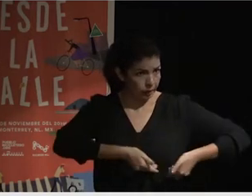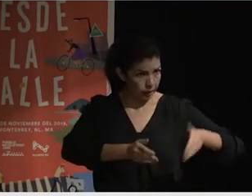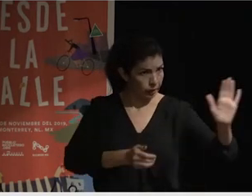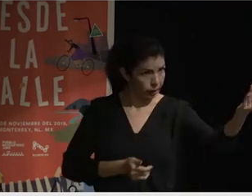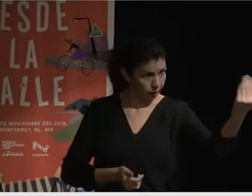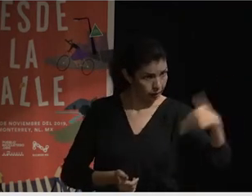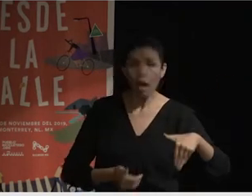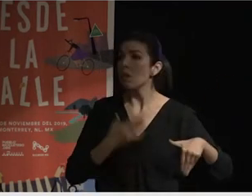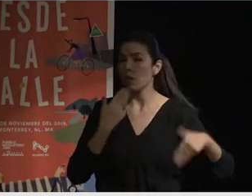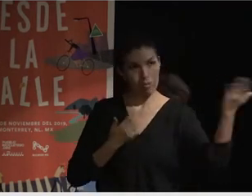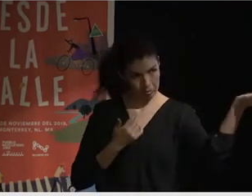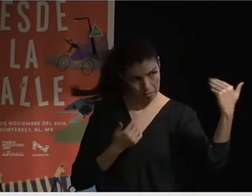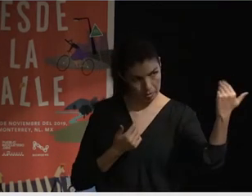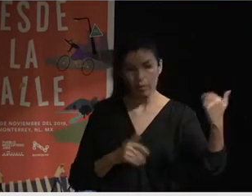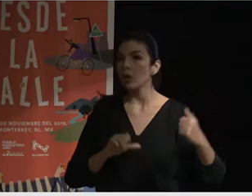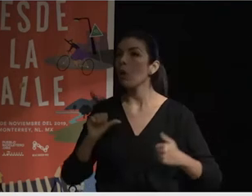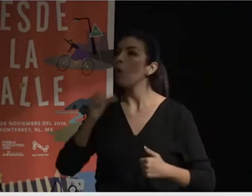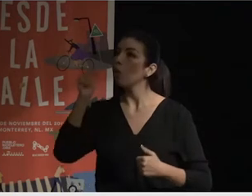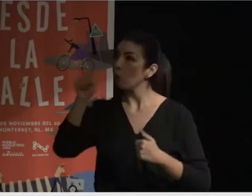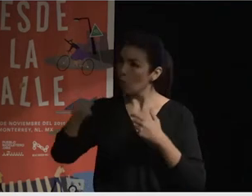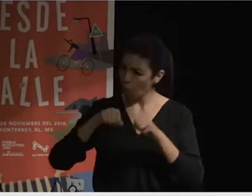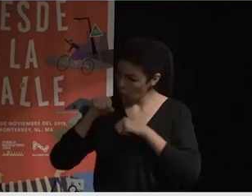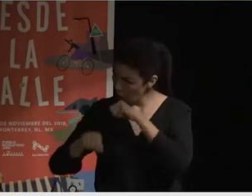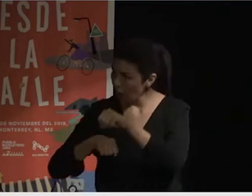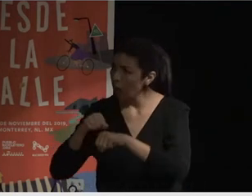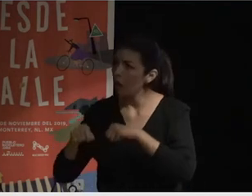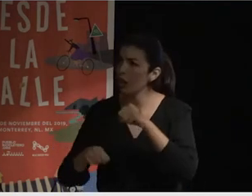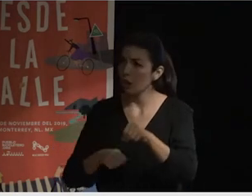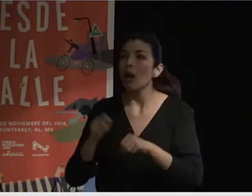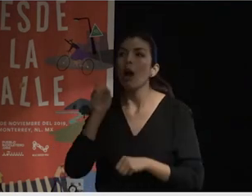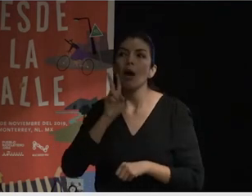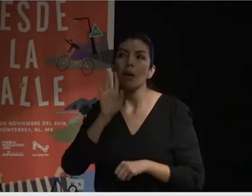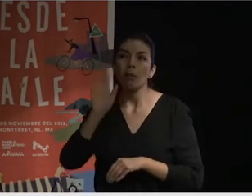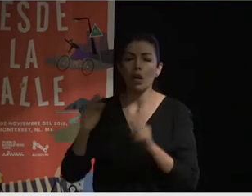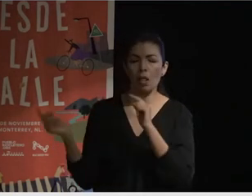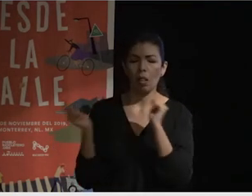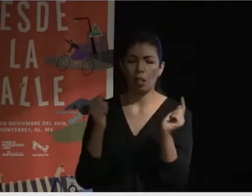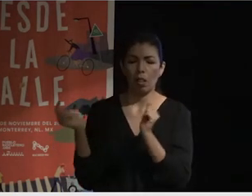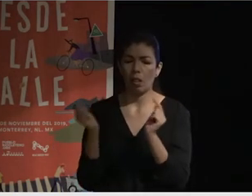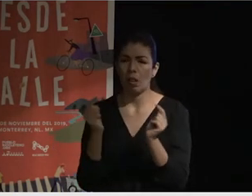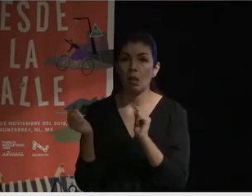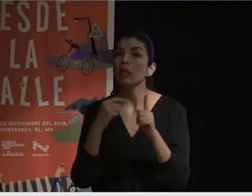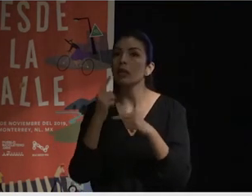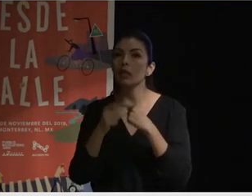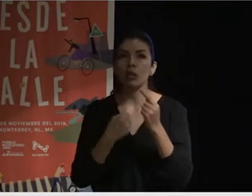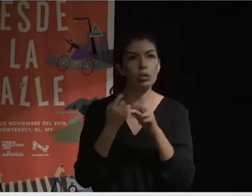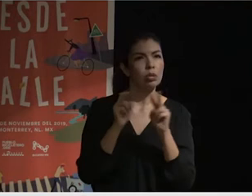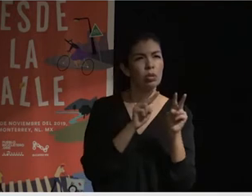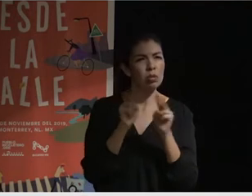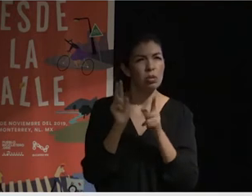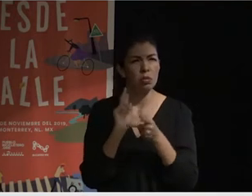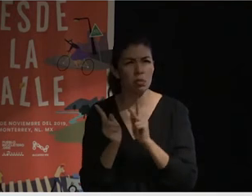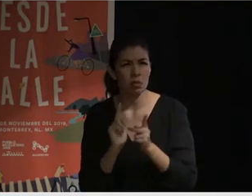eso, el papel del Estado y la cuestión de, pues, lo que bien sabemos, ¿no? Quien nos ha quitado el espacio en las ciudades, que son los autos, ¿no?